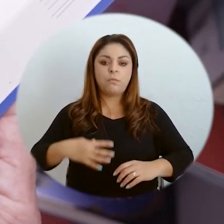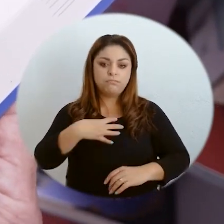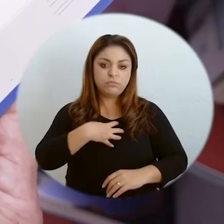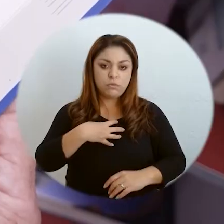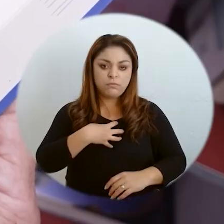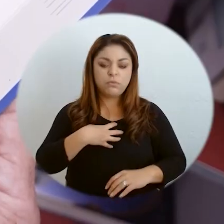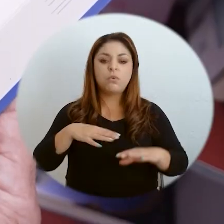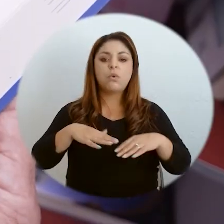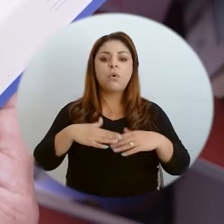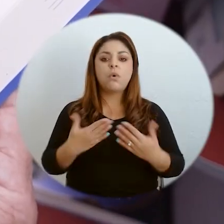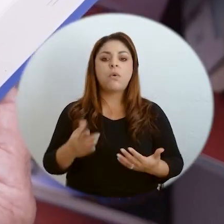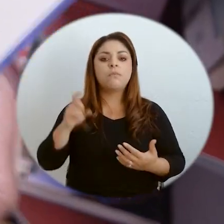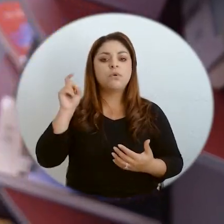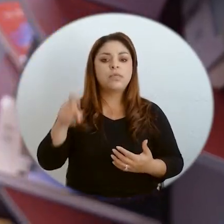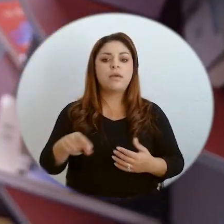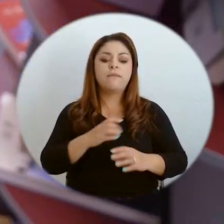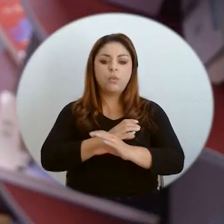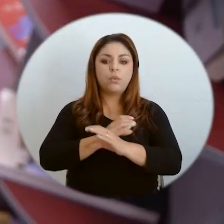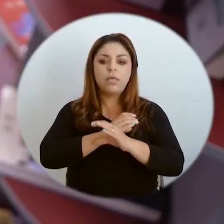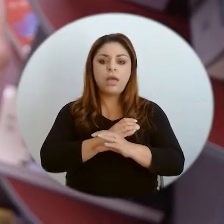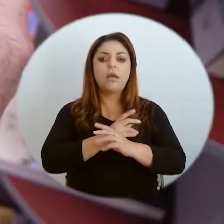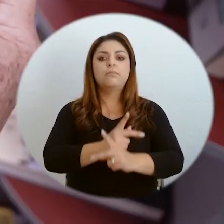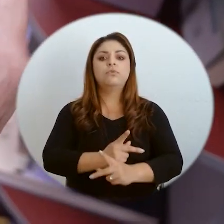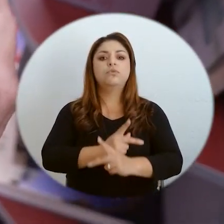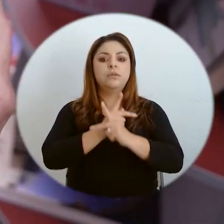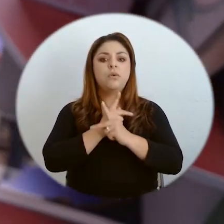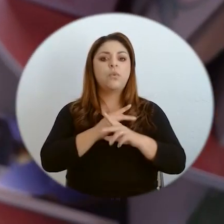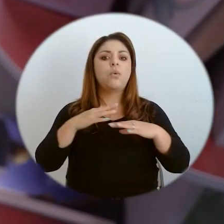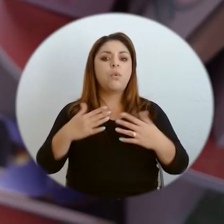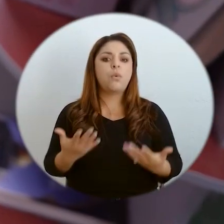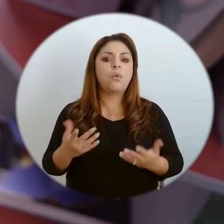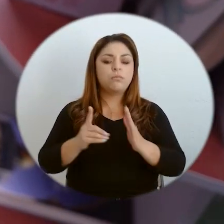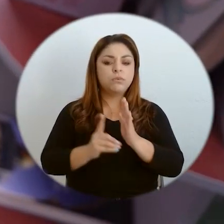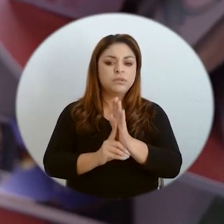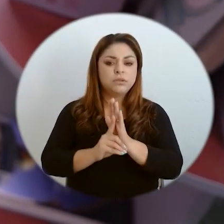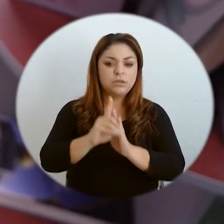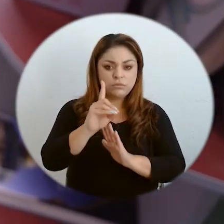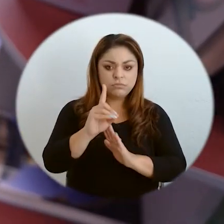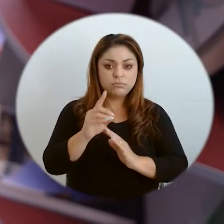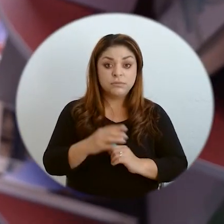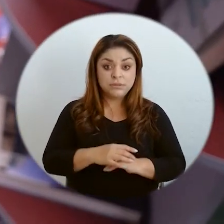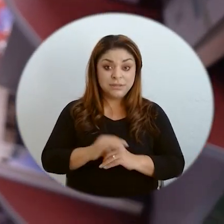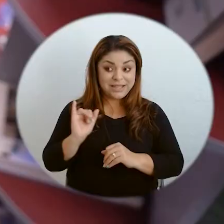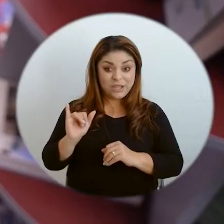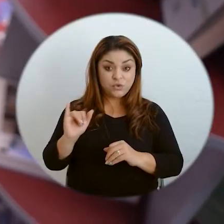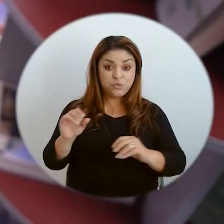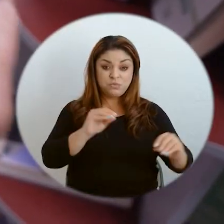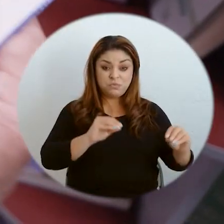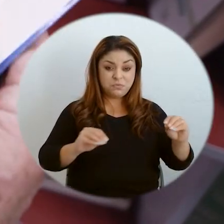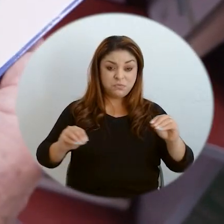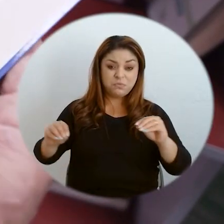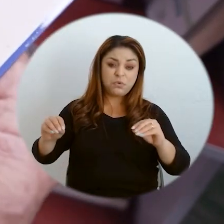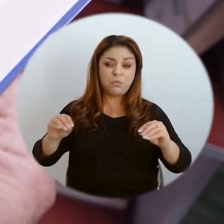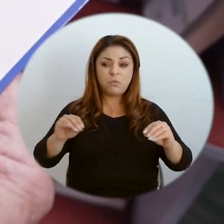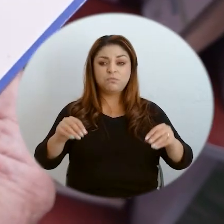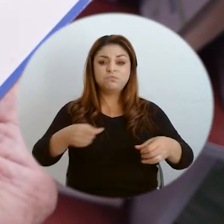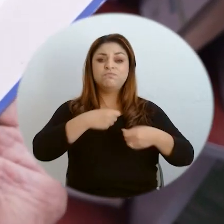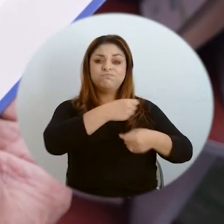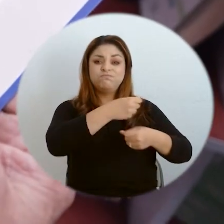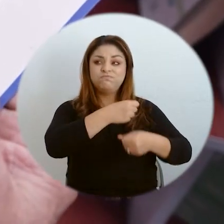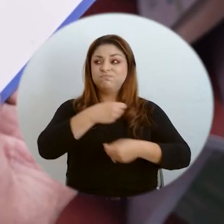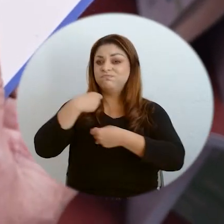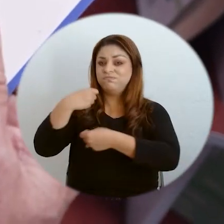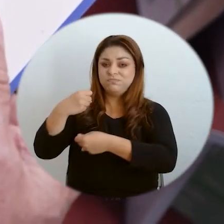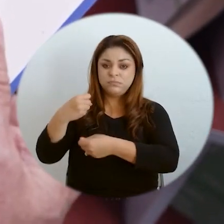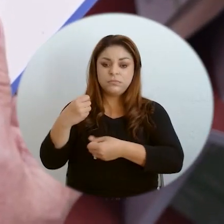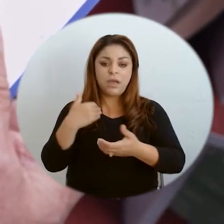cuerpo, ¿verdad? Cómo hay que cuidarlo, cómo hay que protegerlo, cómo hay que desarrollarlo. Esos movimientos que se